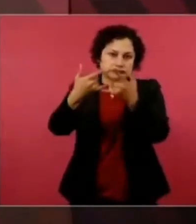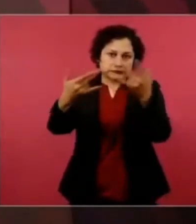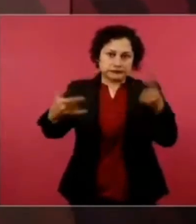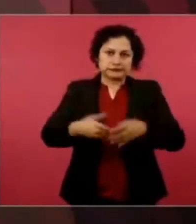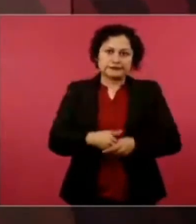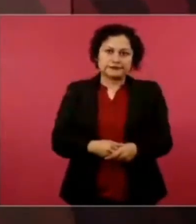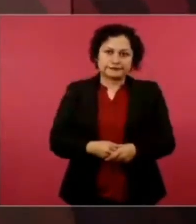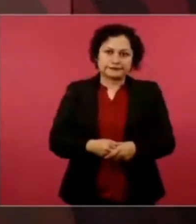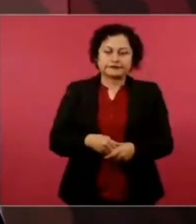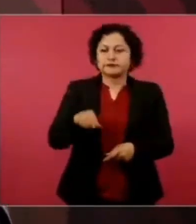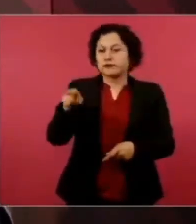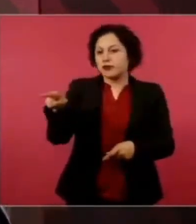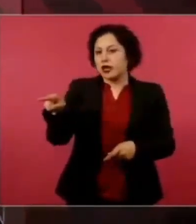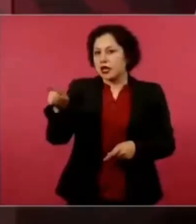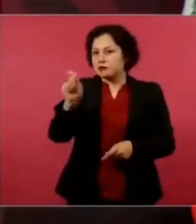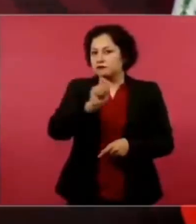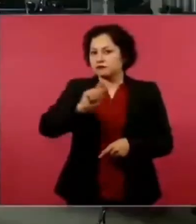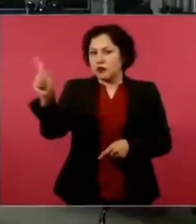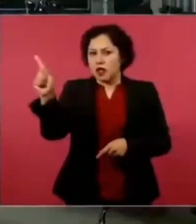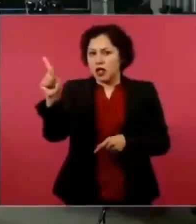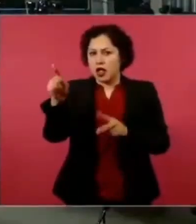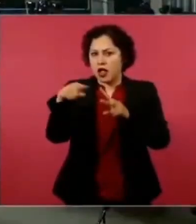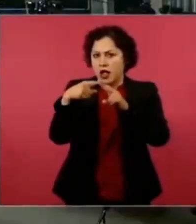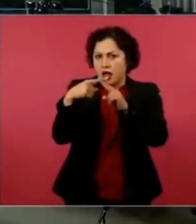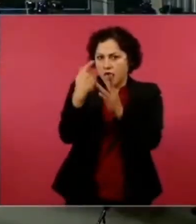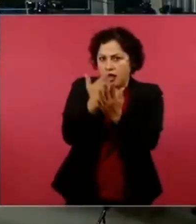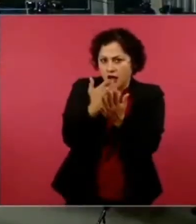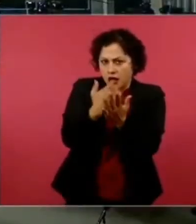No era economista, era abogado.